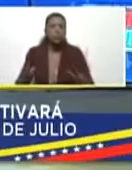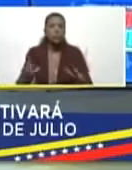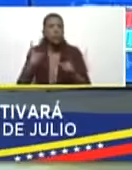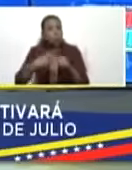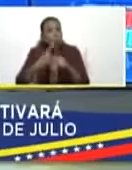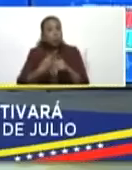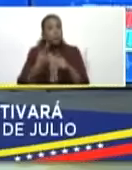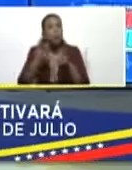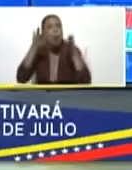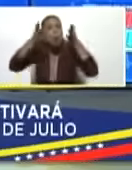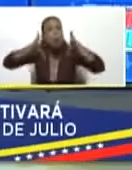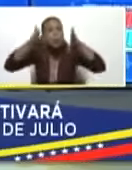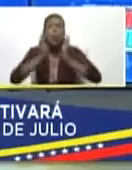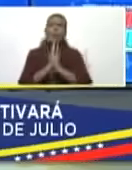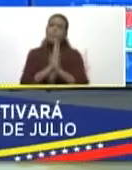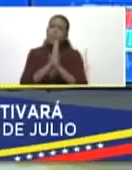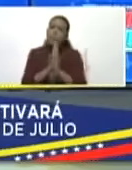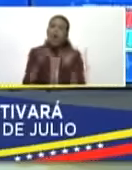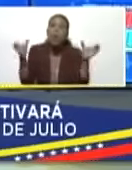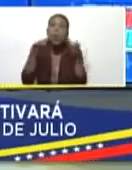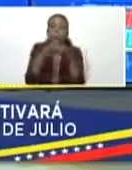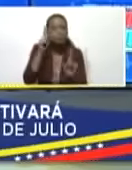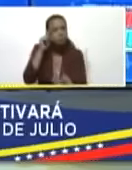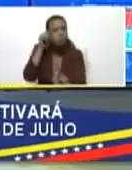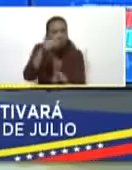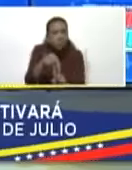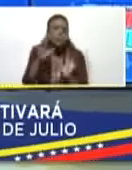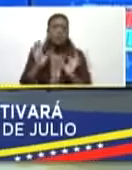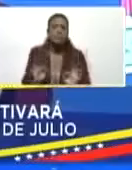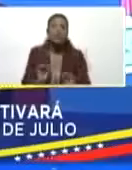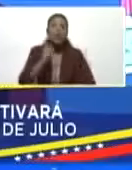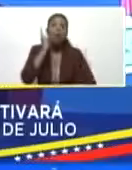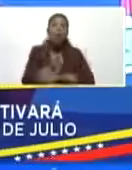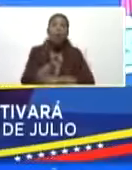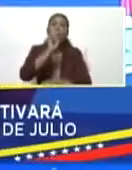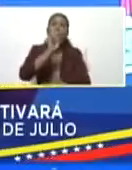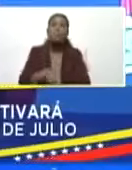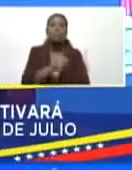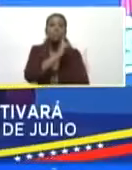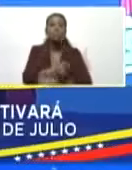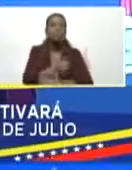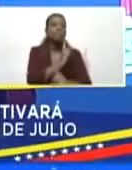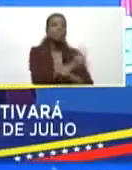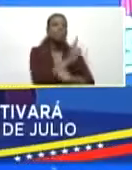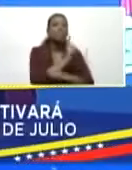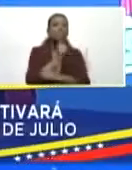Entonces, una orientación central de esta reunión. Y una orden para todo.